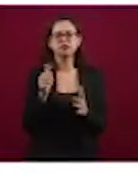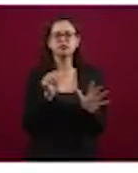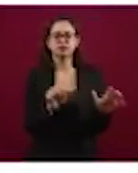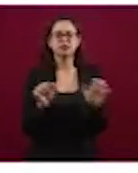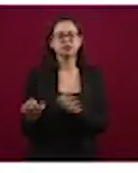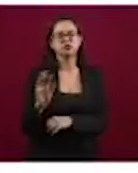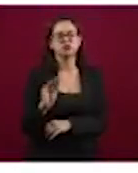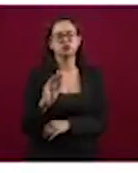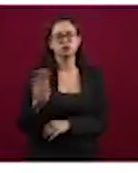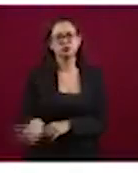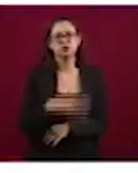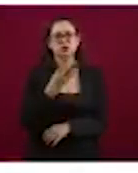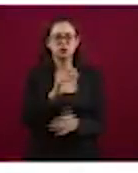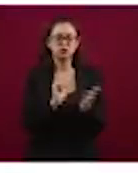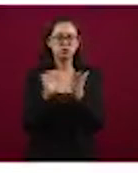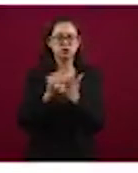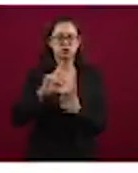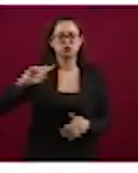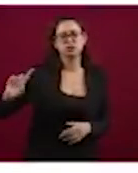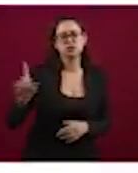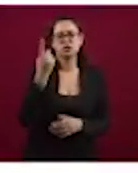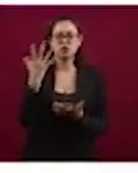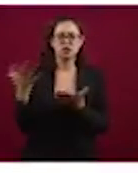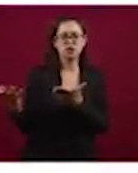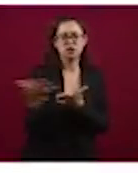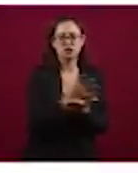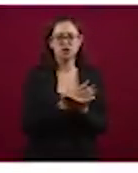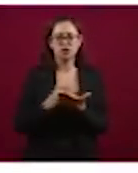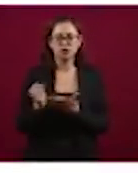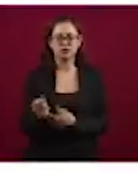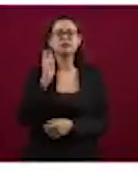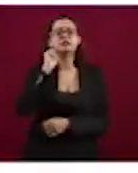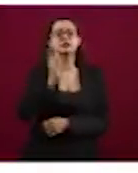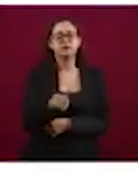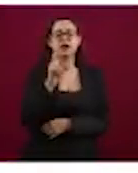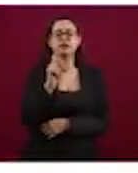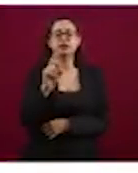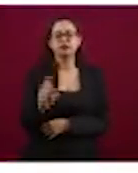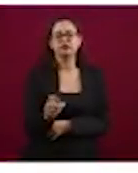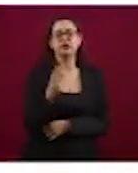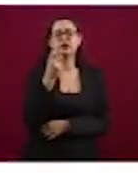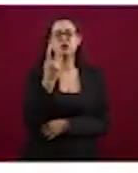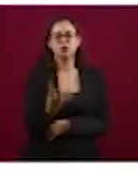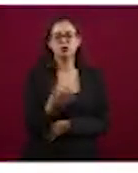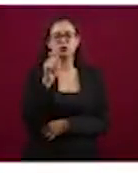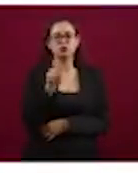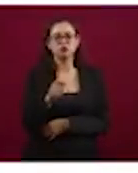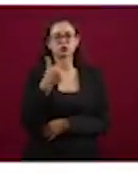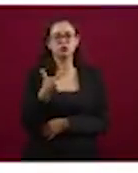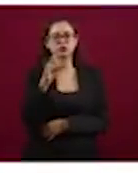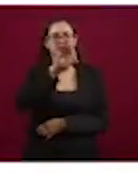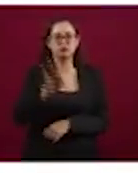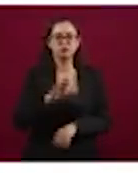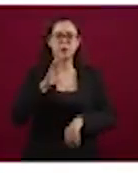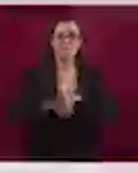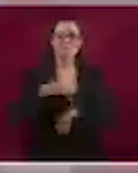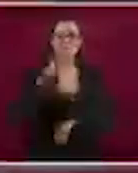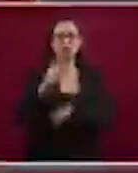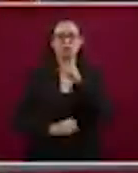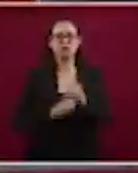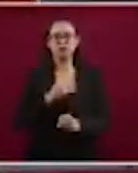10.694 millones de dólares, en la balanza turística 34.7 más que el año anterior. La siguiente, por